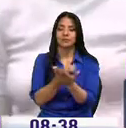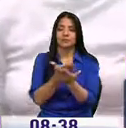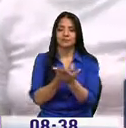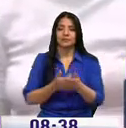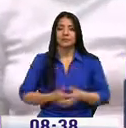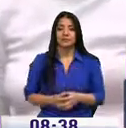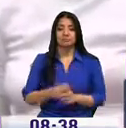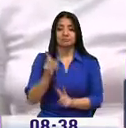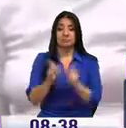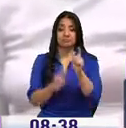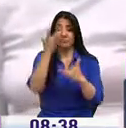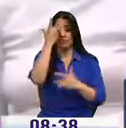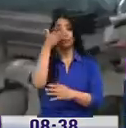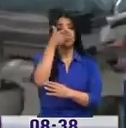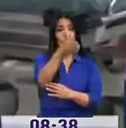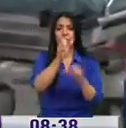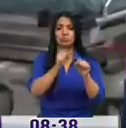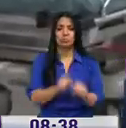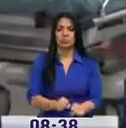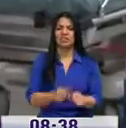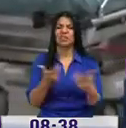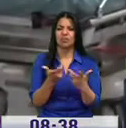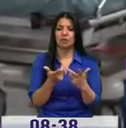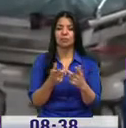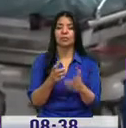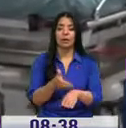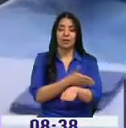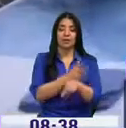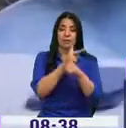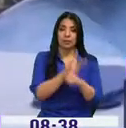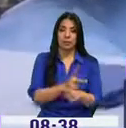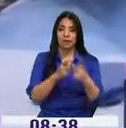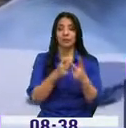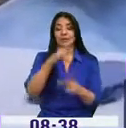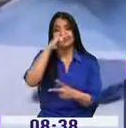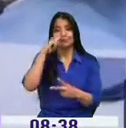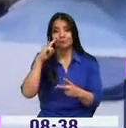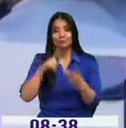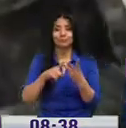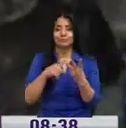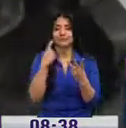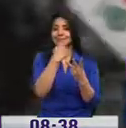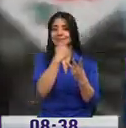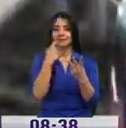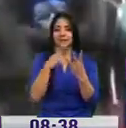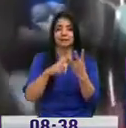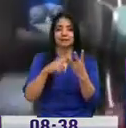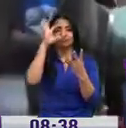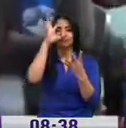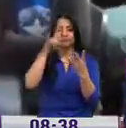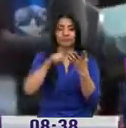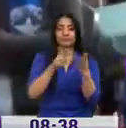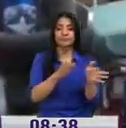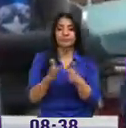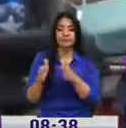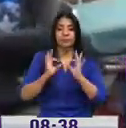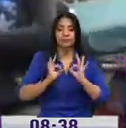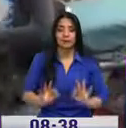Los pacientes podrán tratarse en especialidades como medicina preventiva, pediatría, odontología, optometría, fisioterapia